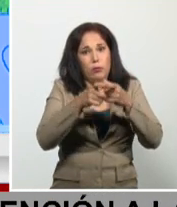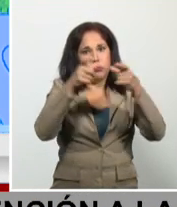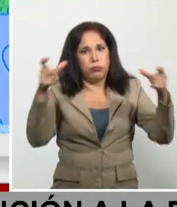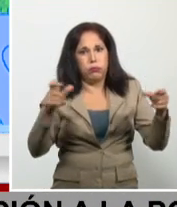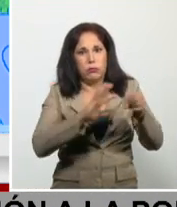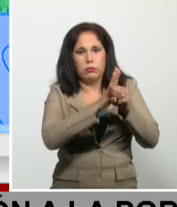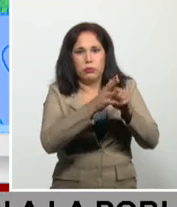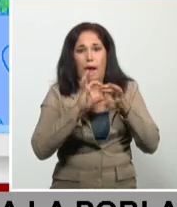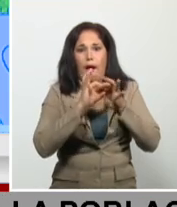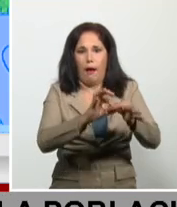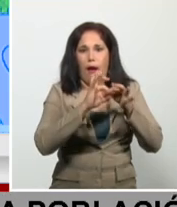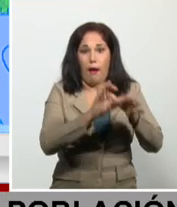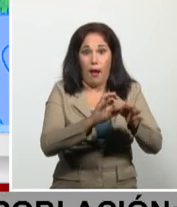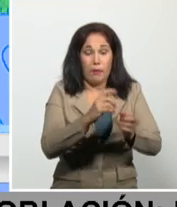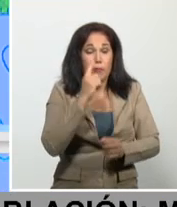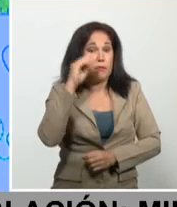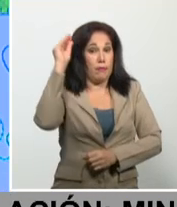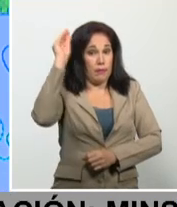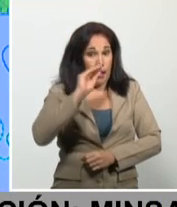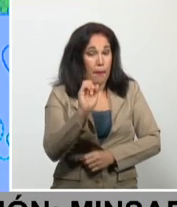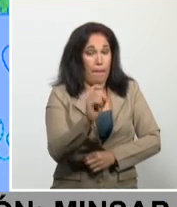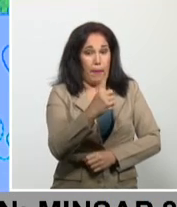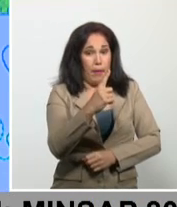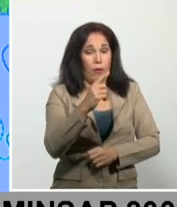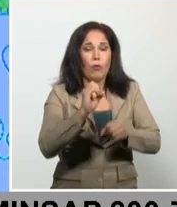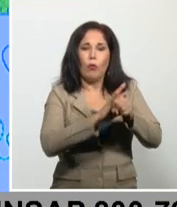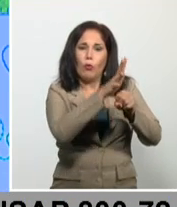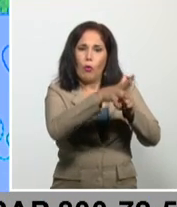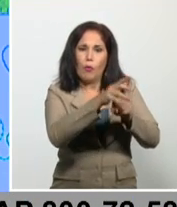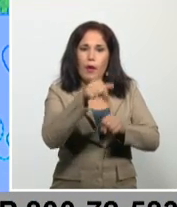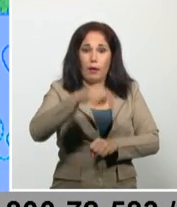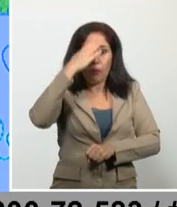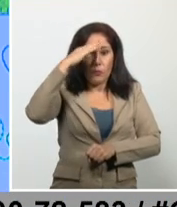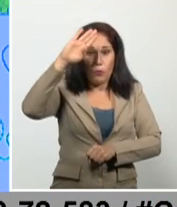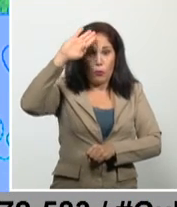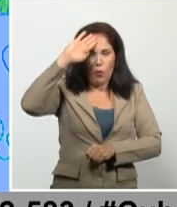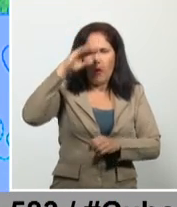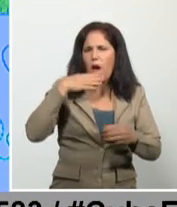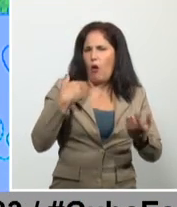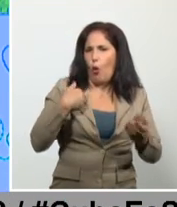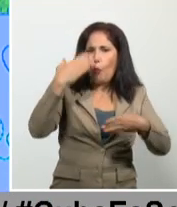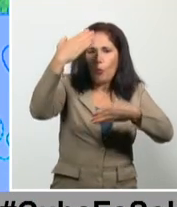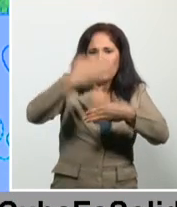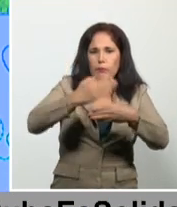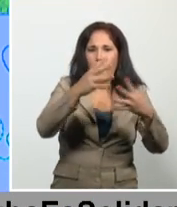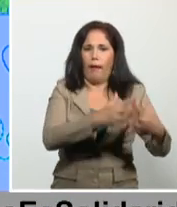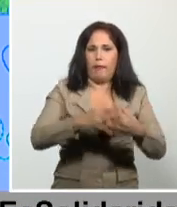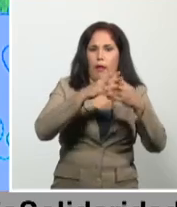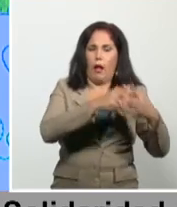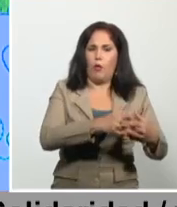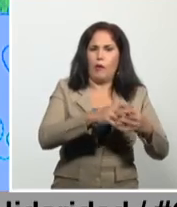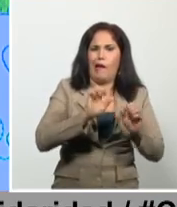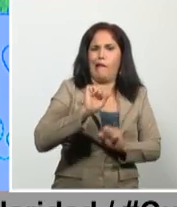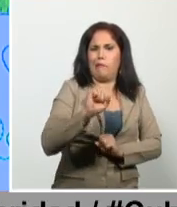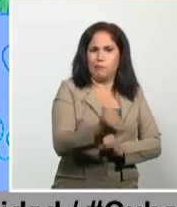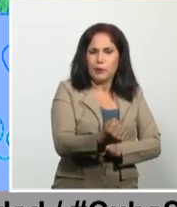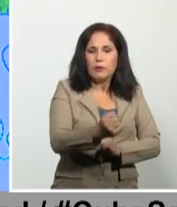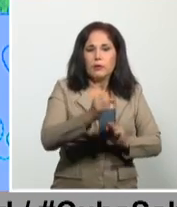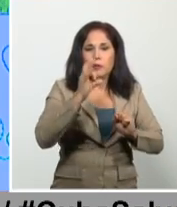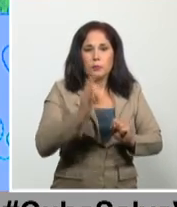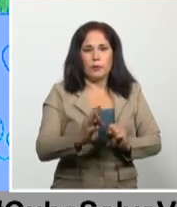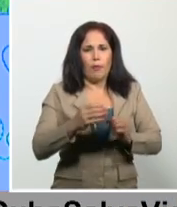graves? Desde que se detectaron los primeros casos de COVID-19 en Cuba, ¿cómo el bloqueo de Estados Unidos ha obstaculizado